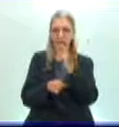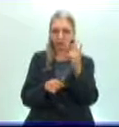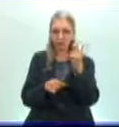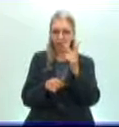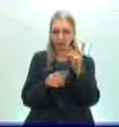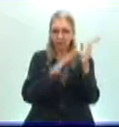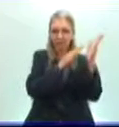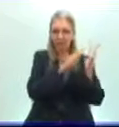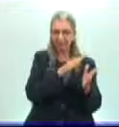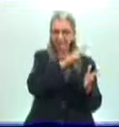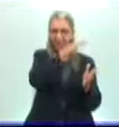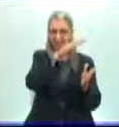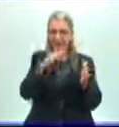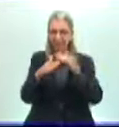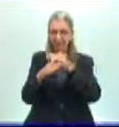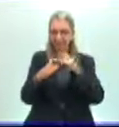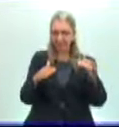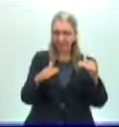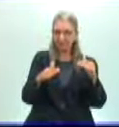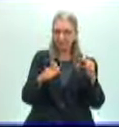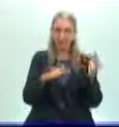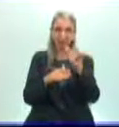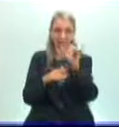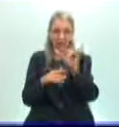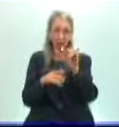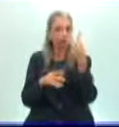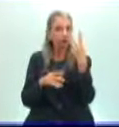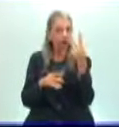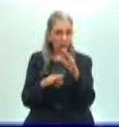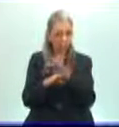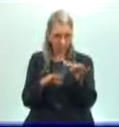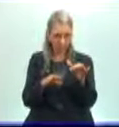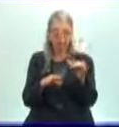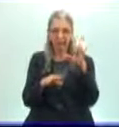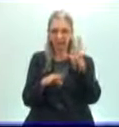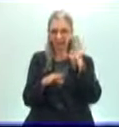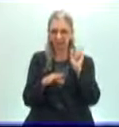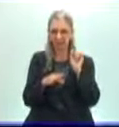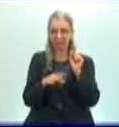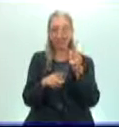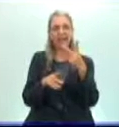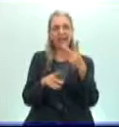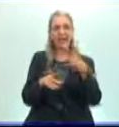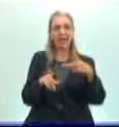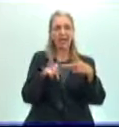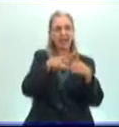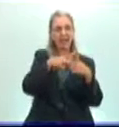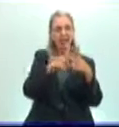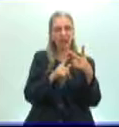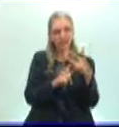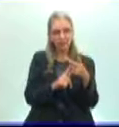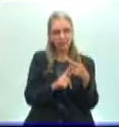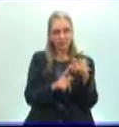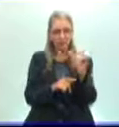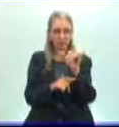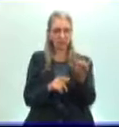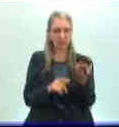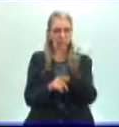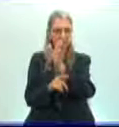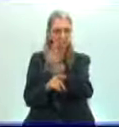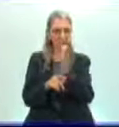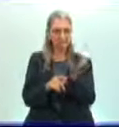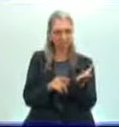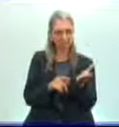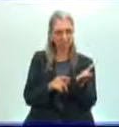proporcionales y el ángulo comprendido igual. Se los muestro de alguna forma en este ejemplo que les coloco aquí a la derecha, Importante,